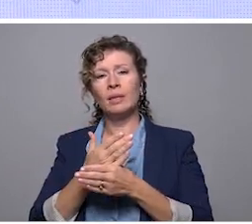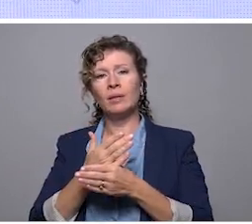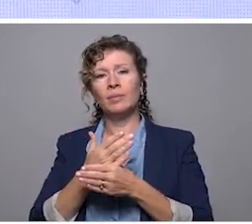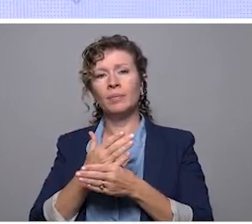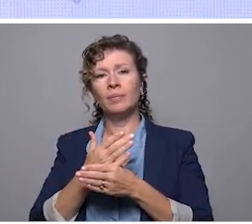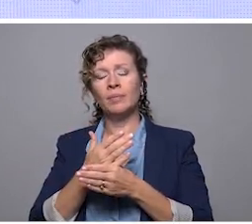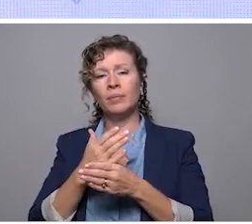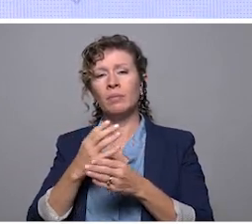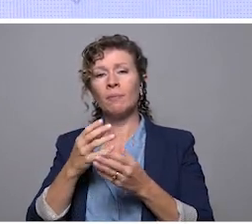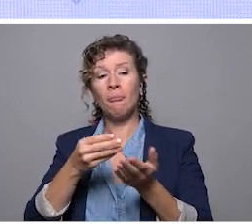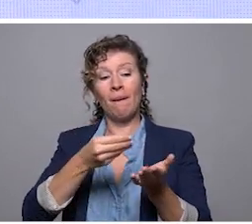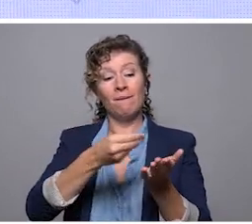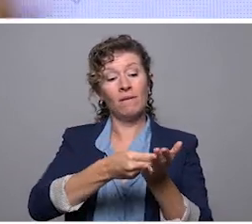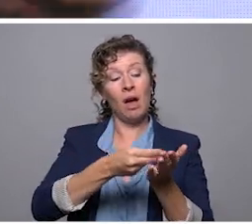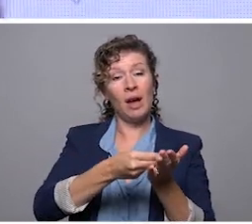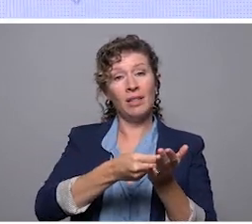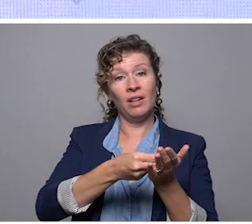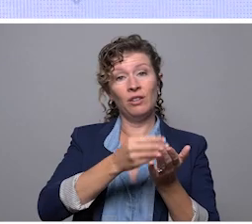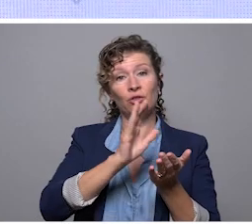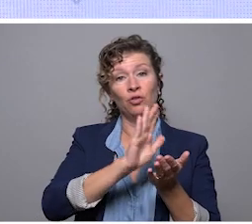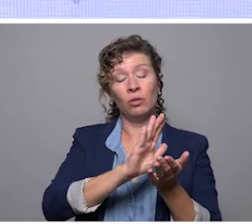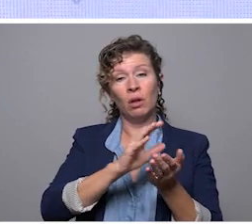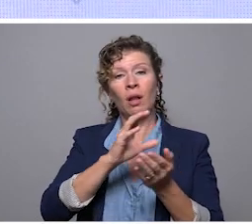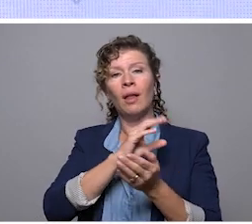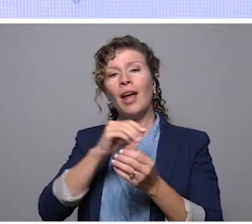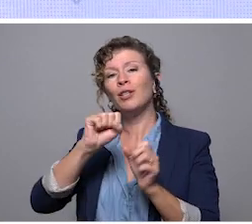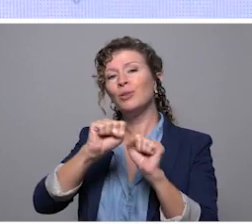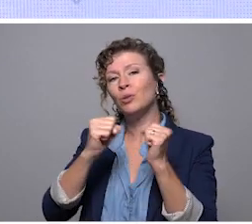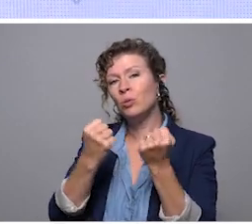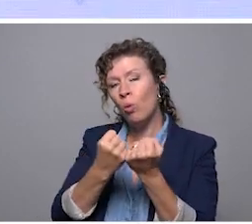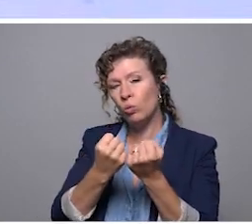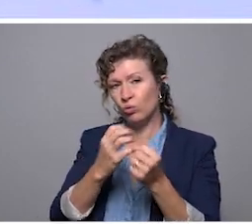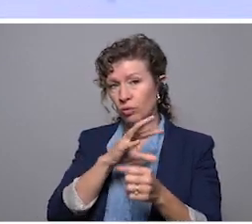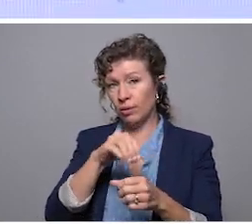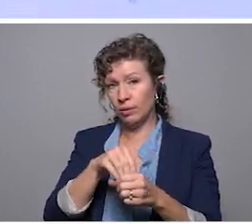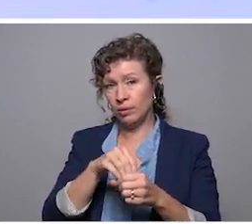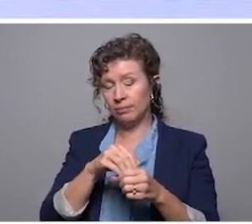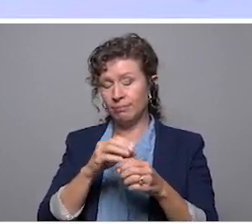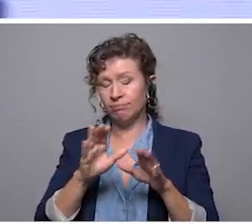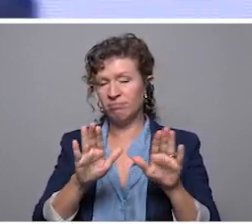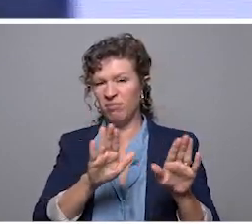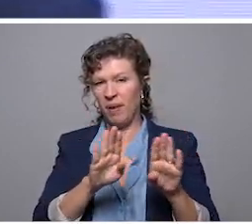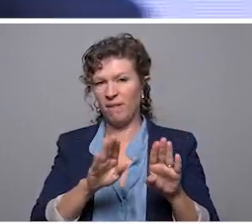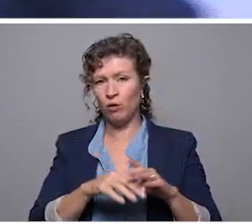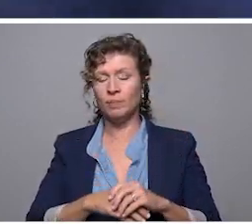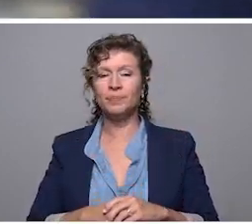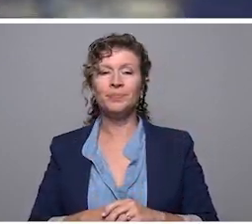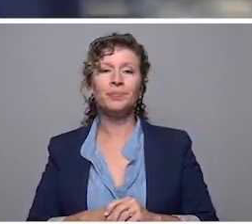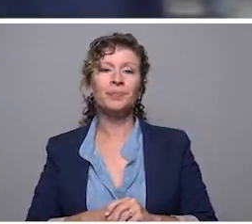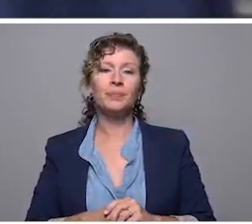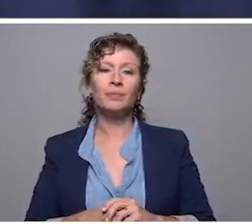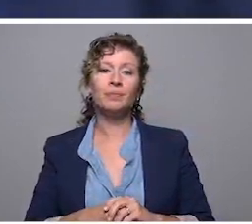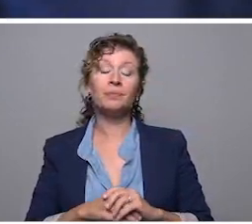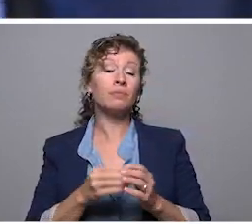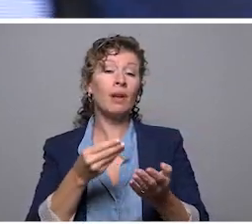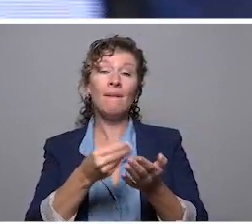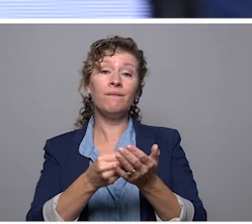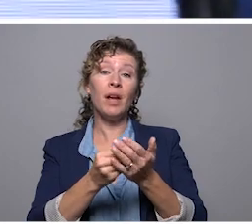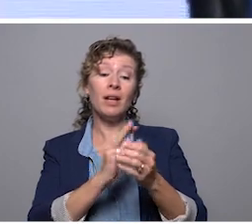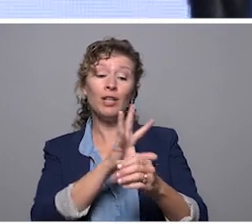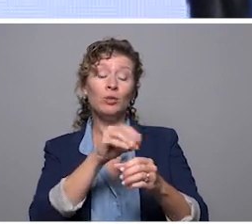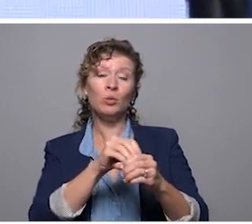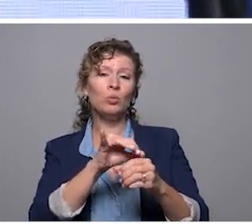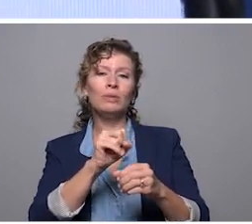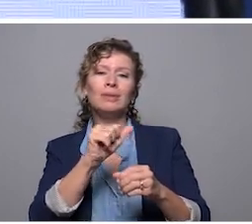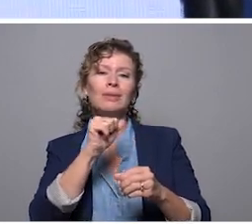que están diciendo los compañeros para para resumir es un poco que la inclusión financiera no es per sé algo obvio o un